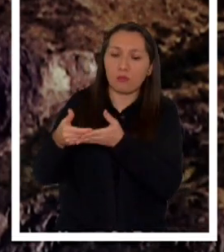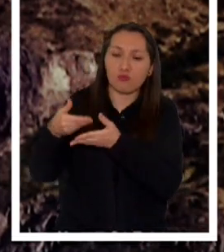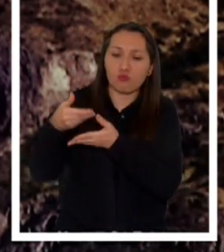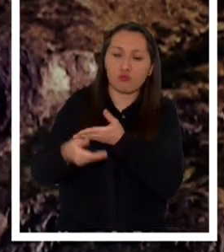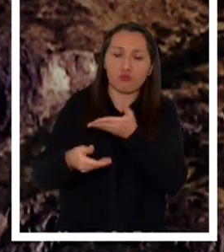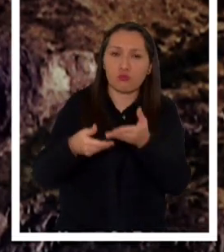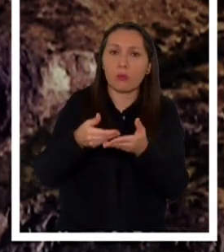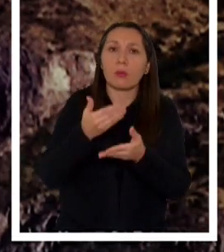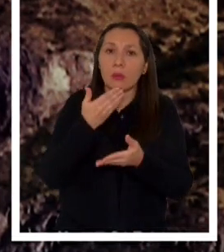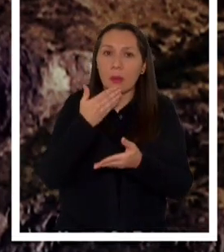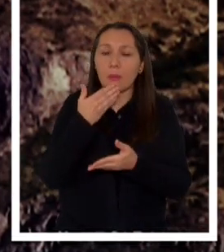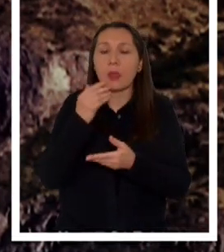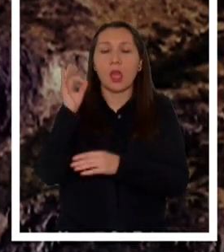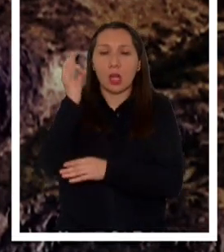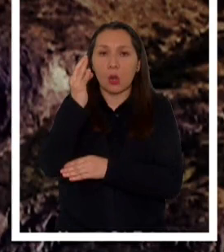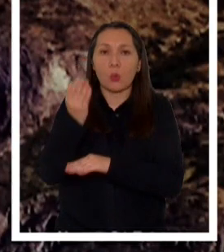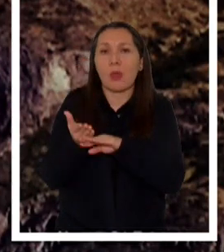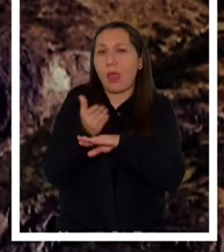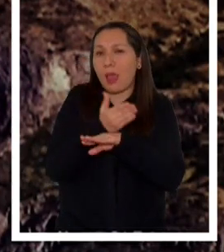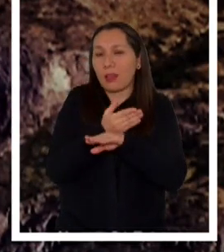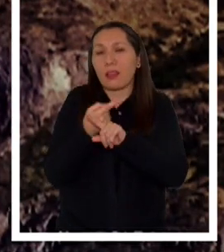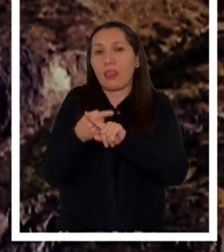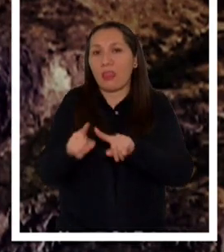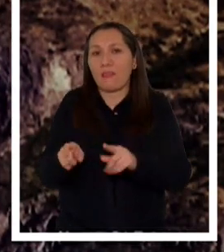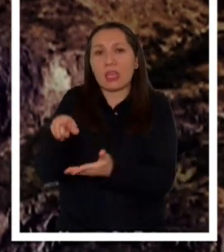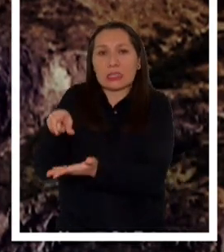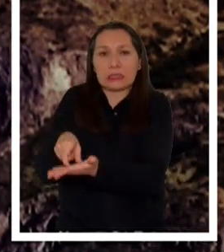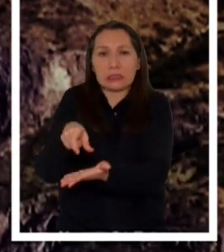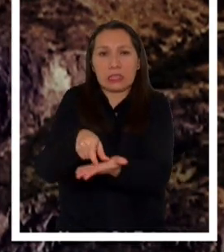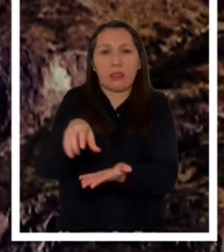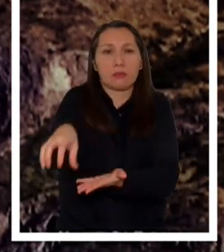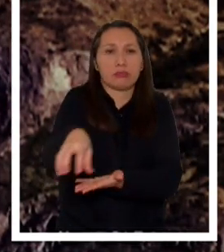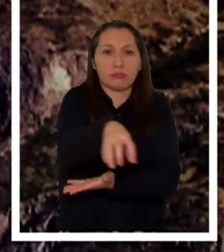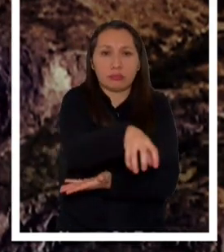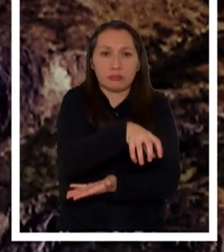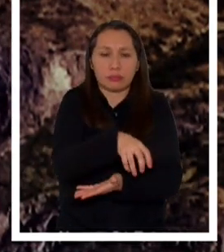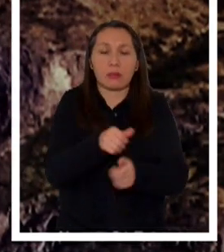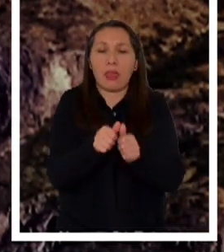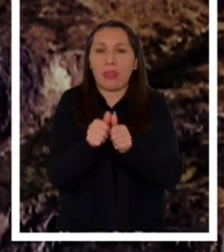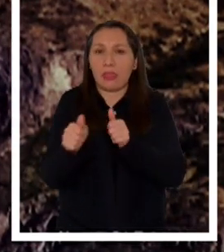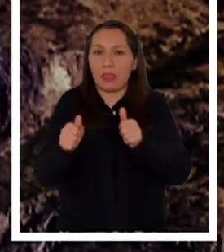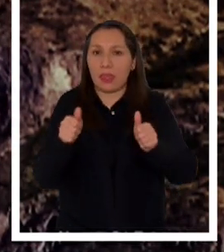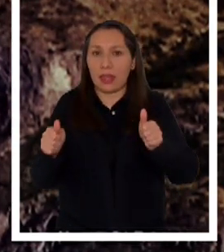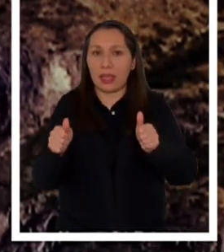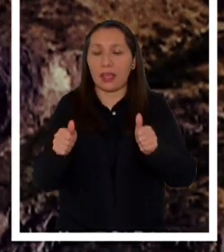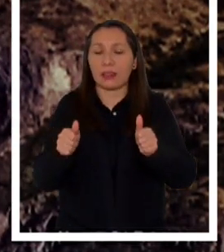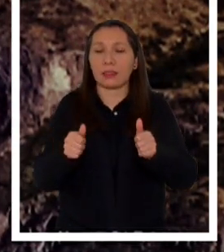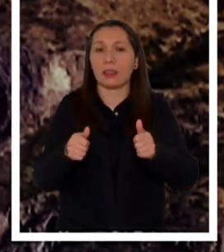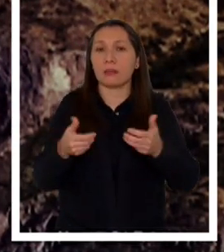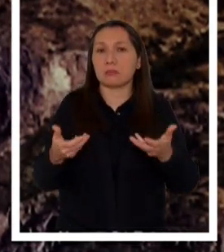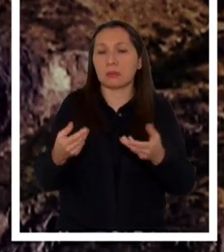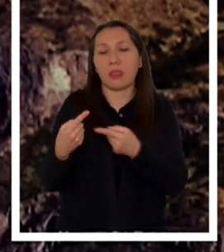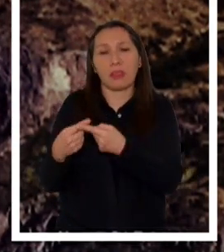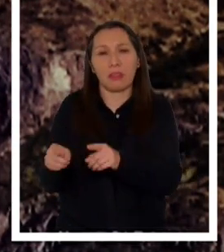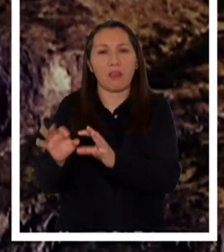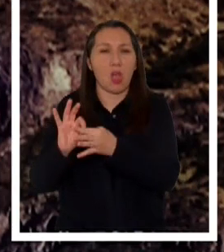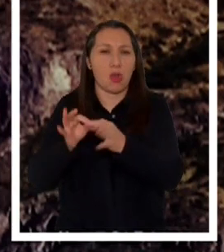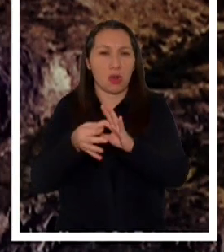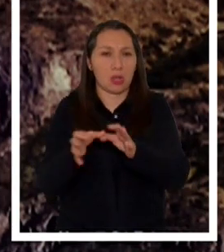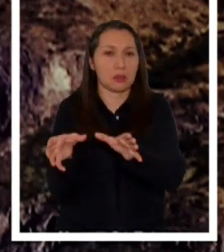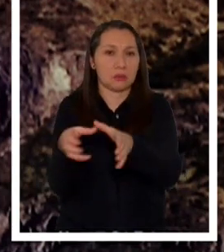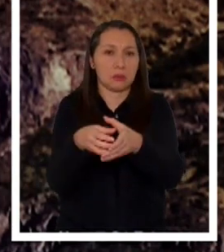hubo reuniones también en distintas sedes con dirigentes de organizaciones